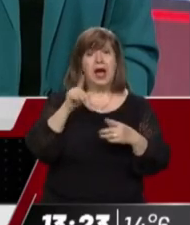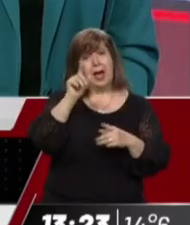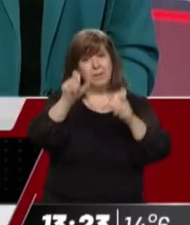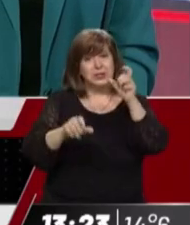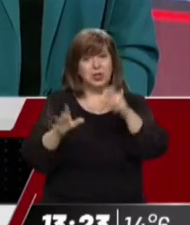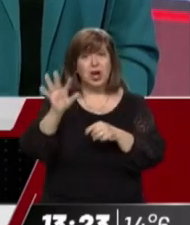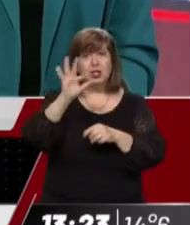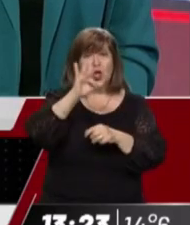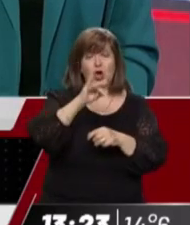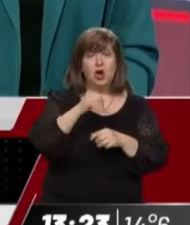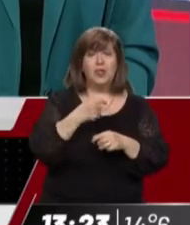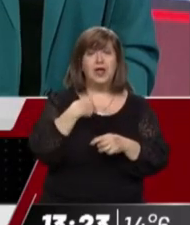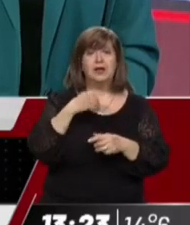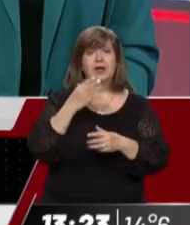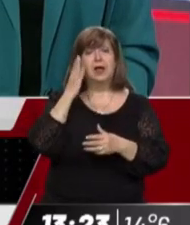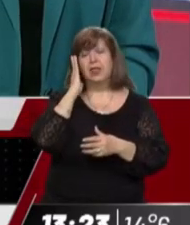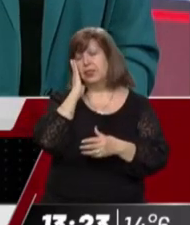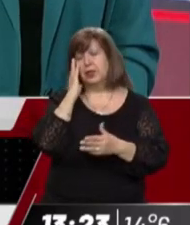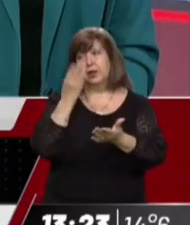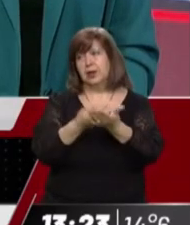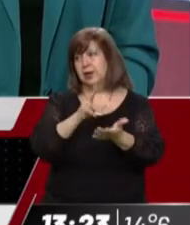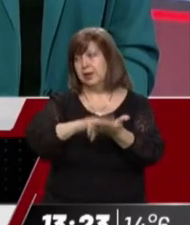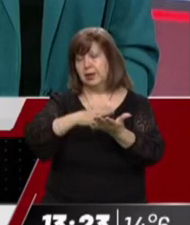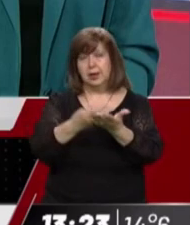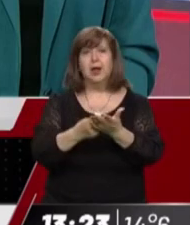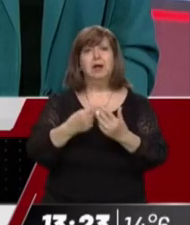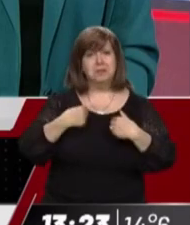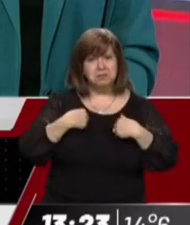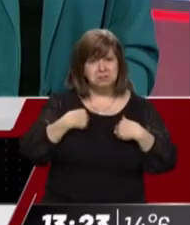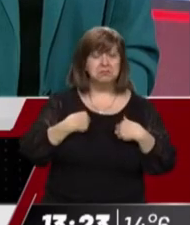yo no descanso bien, necesito una pastilla para dormir y se la